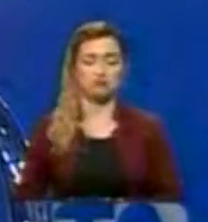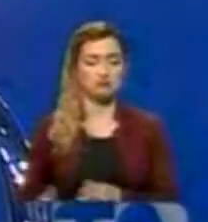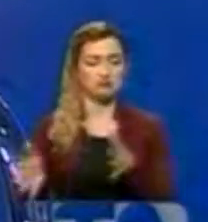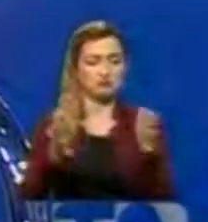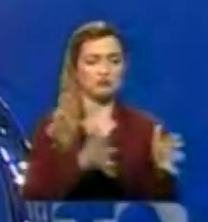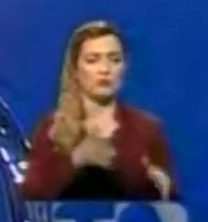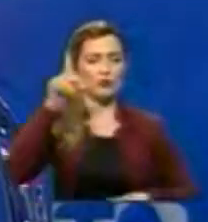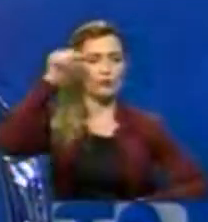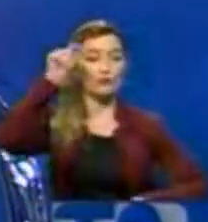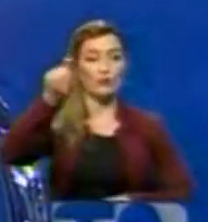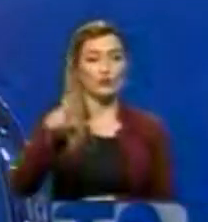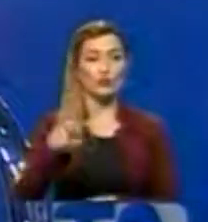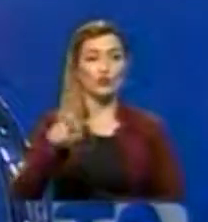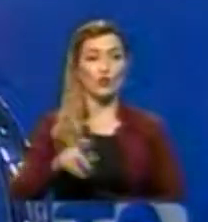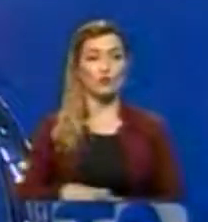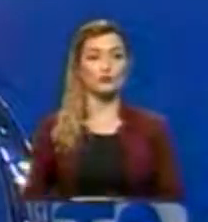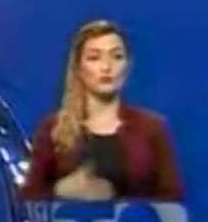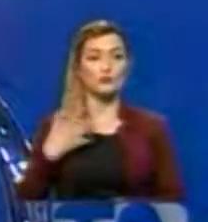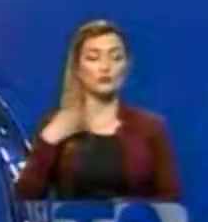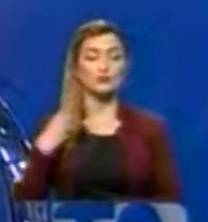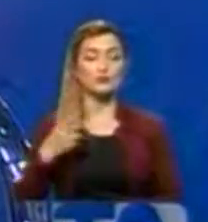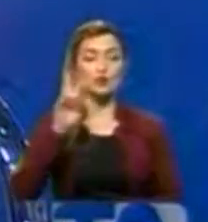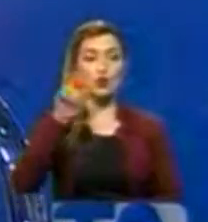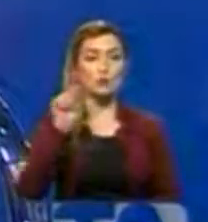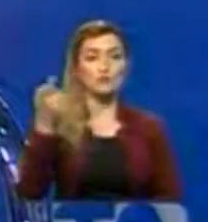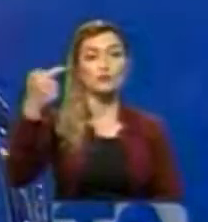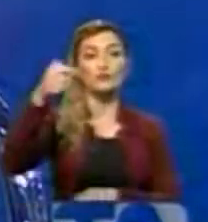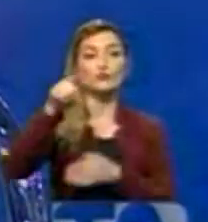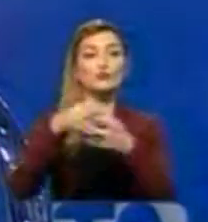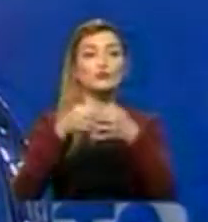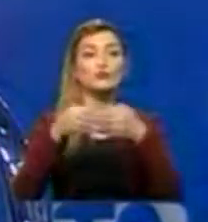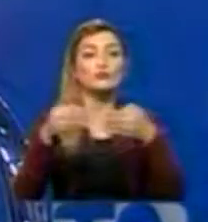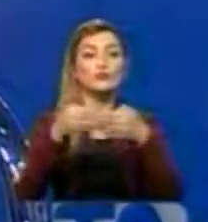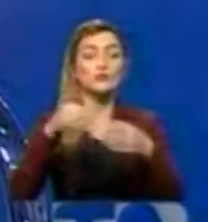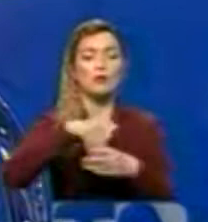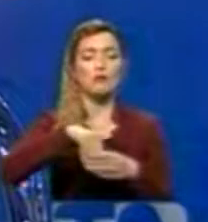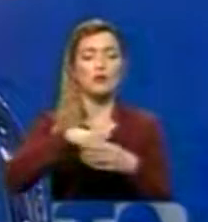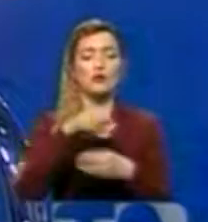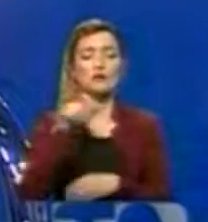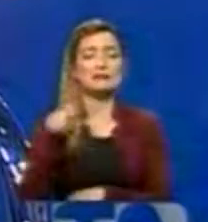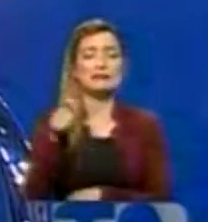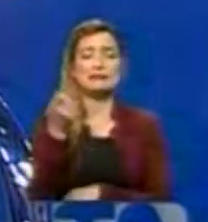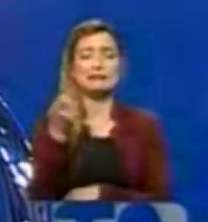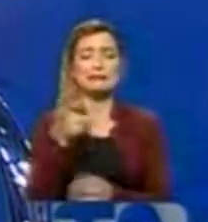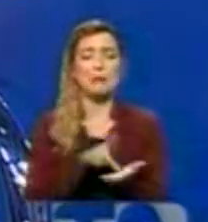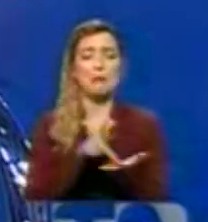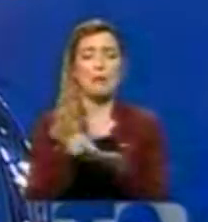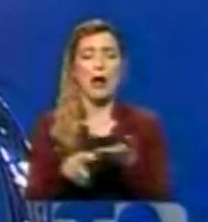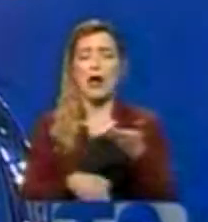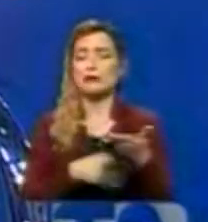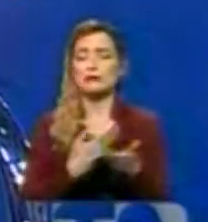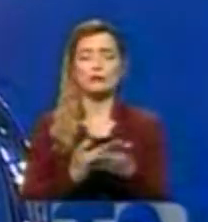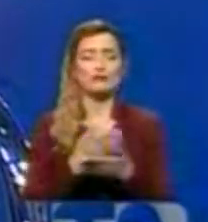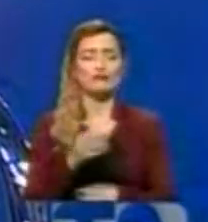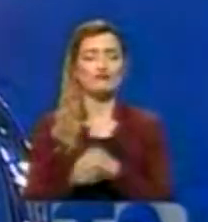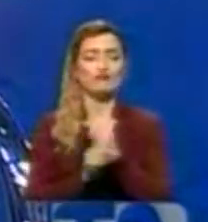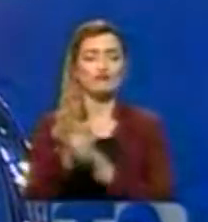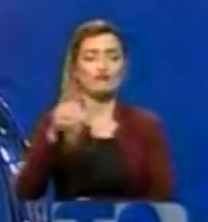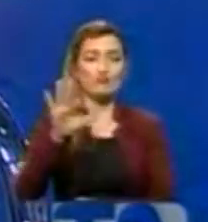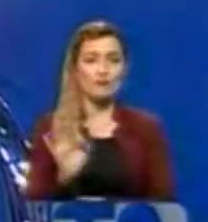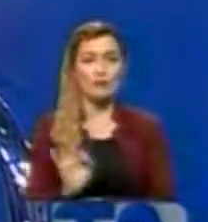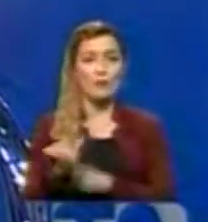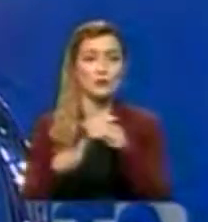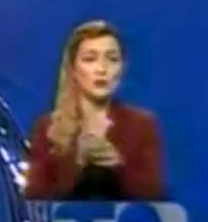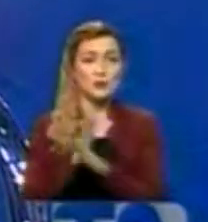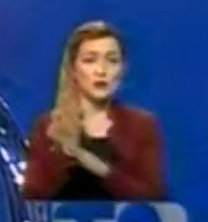El gobierno necesitaría cerca de 2.000 millones de dólares para cubrir el déficit fiscal de lo que resta de 2019. Expertos económicos